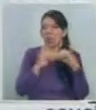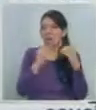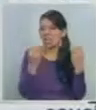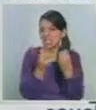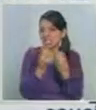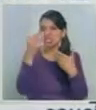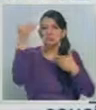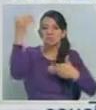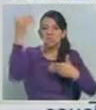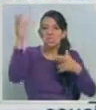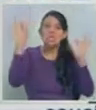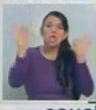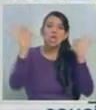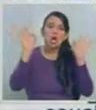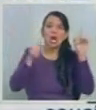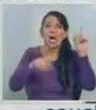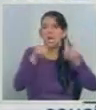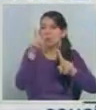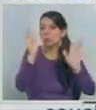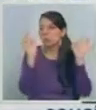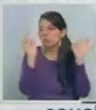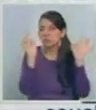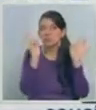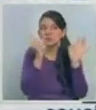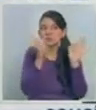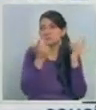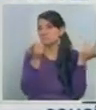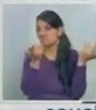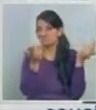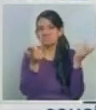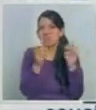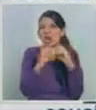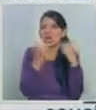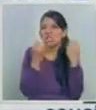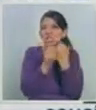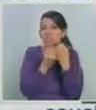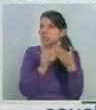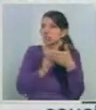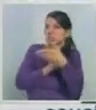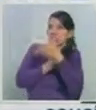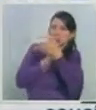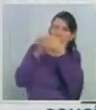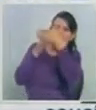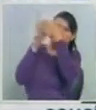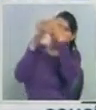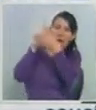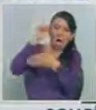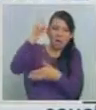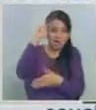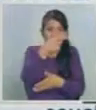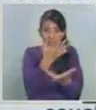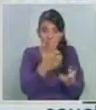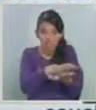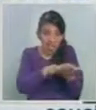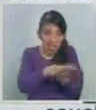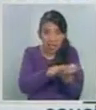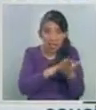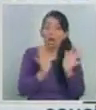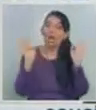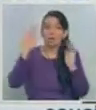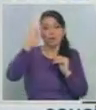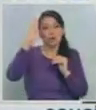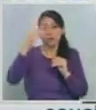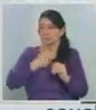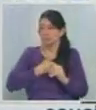también algunos pseudopolíticos que se escudan dentro de estas organizaciones y que quieran causar violencia, la policía